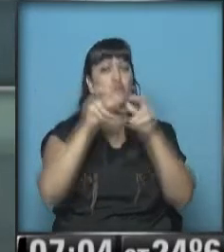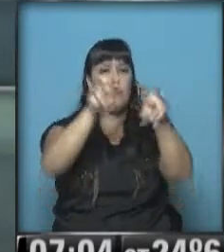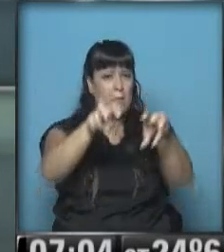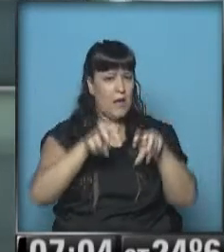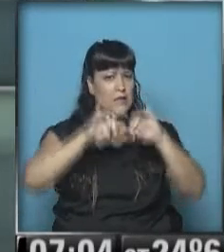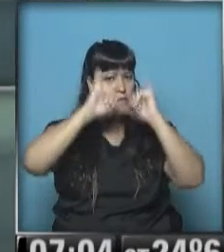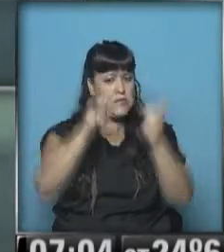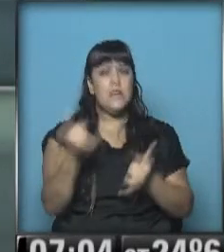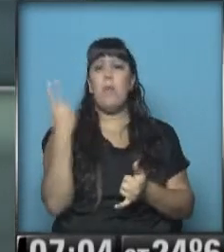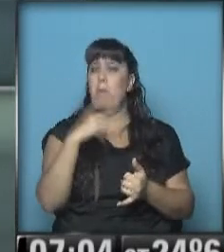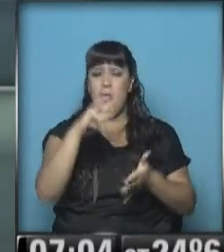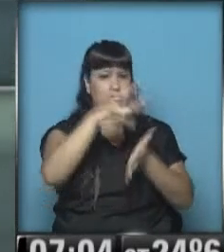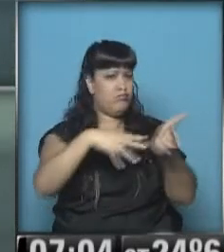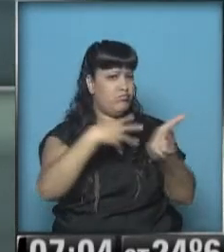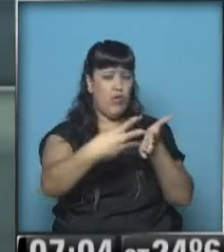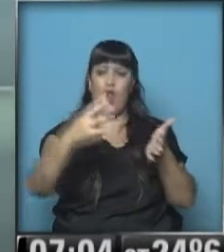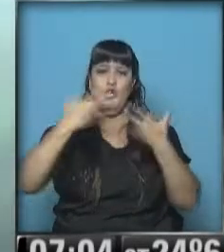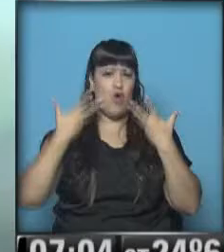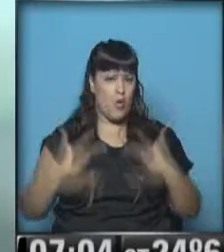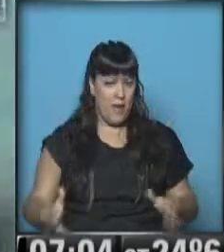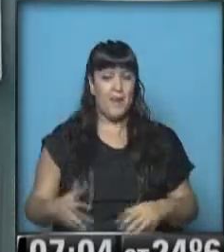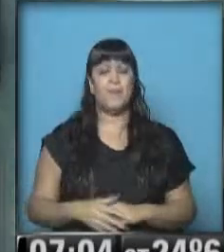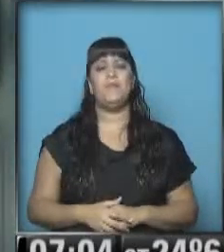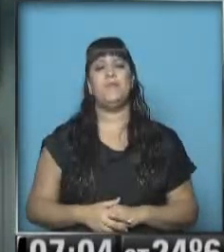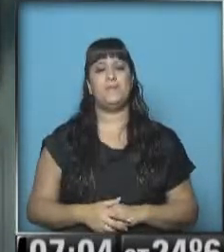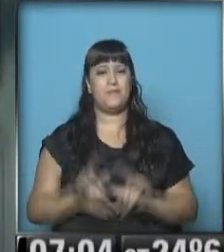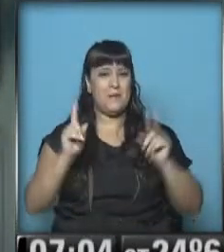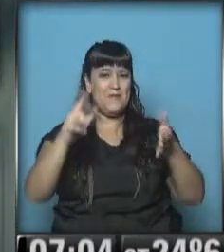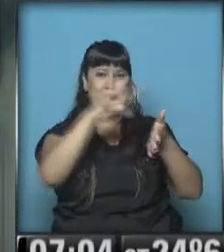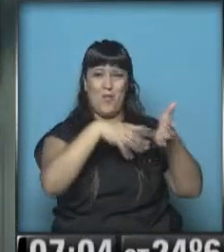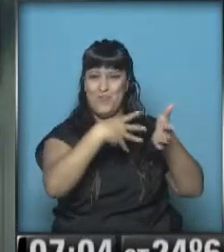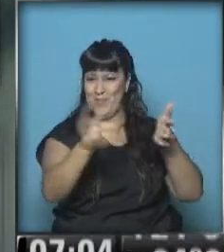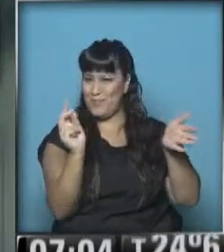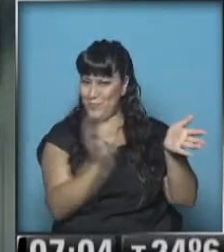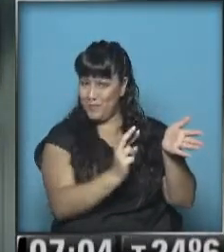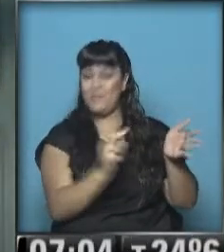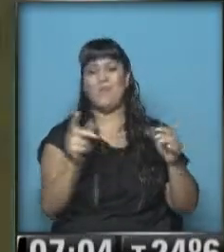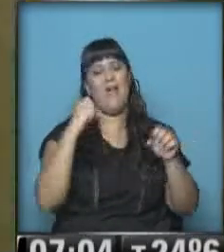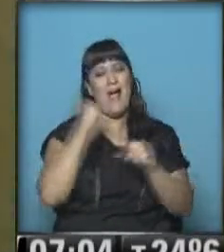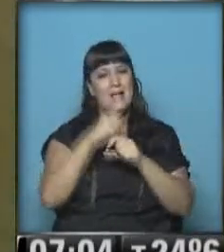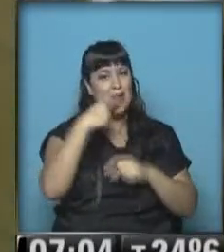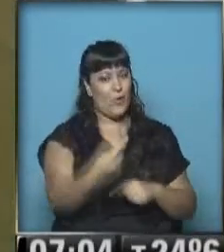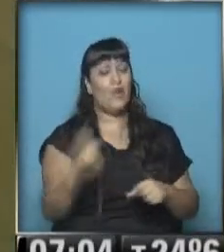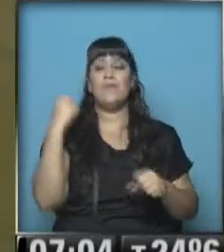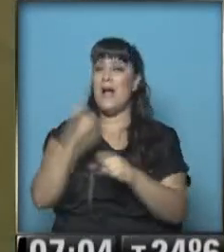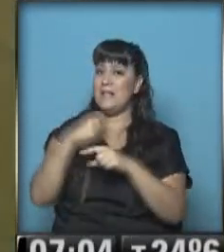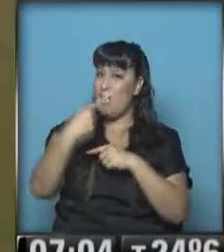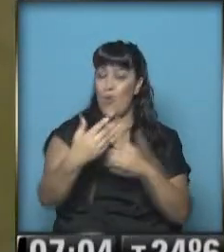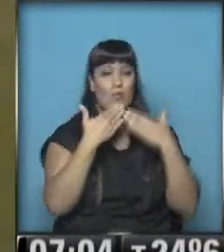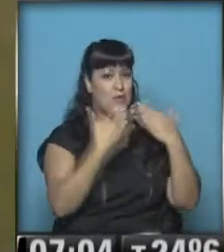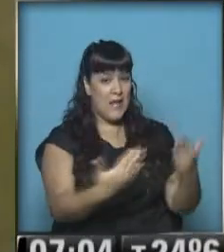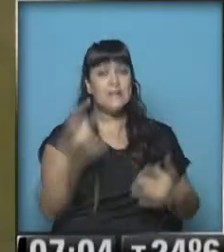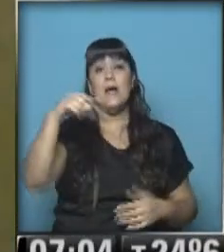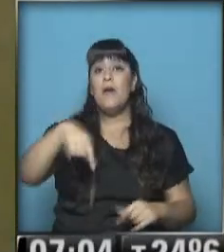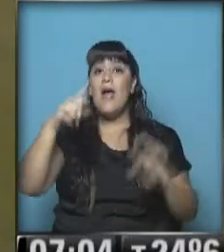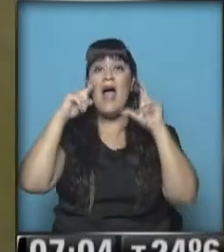desplazan, pero de acuerdo a los cronogramas contemplados, tal como indican estas placas. Hasta luego. Hasta luego, Hugo. Muchas gracias. Bueno,